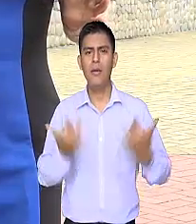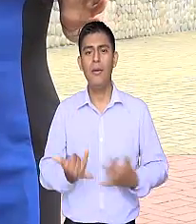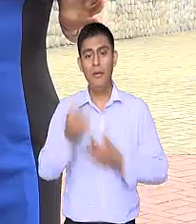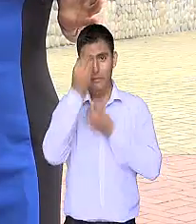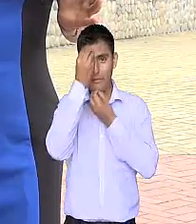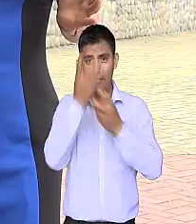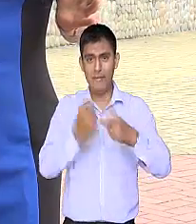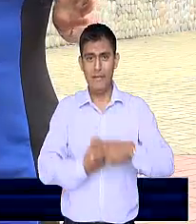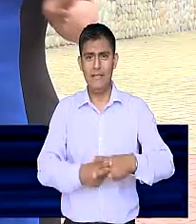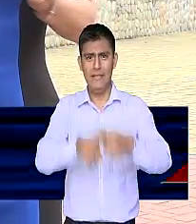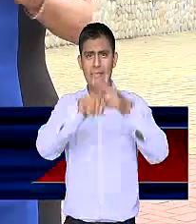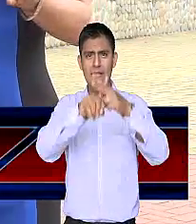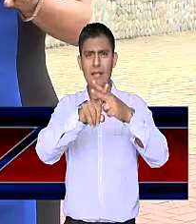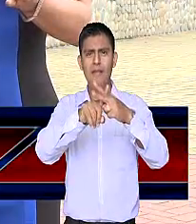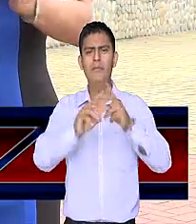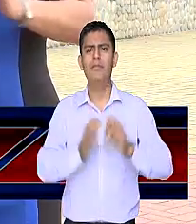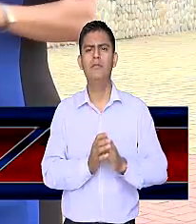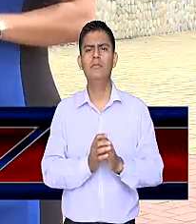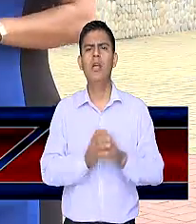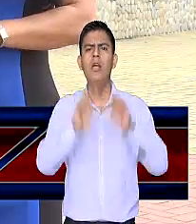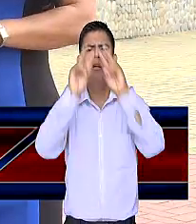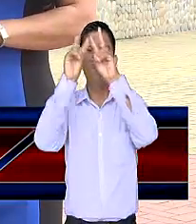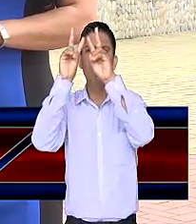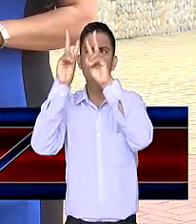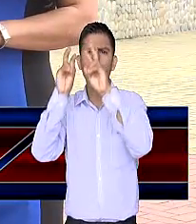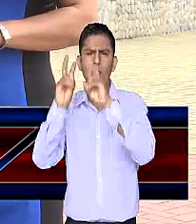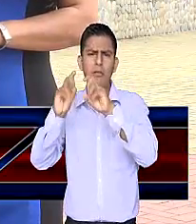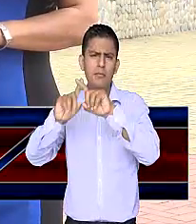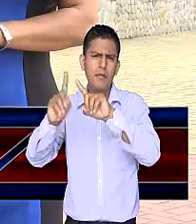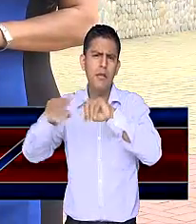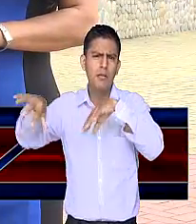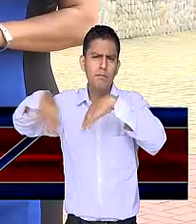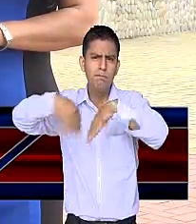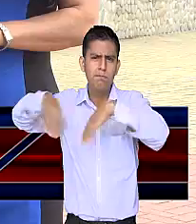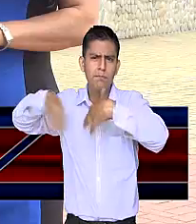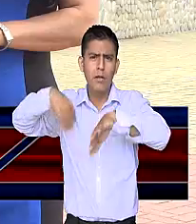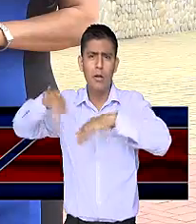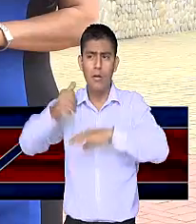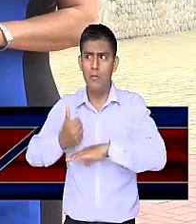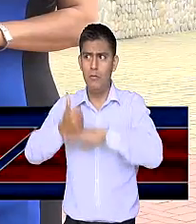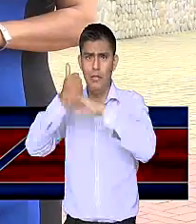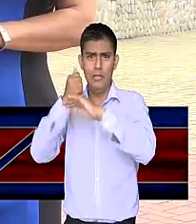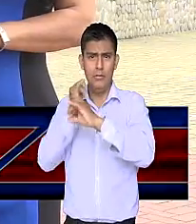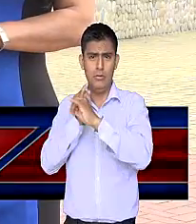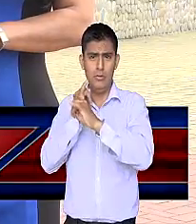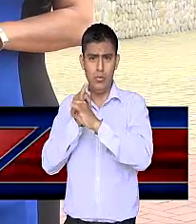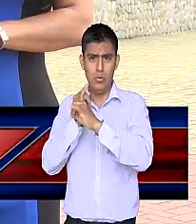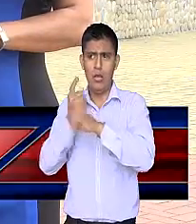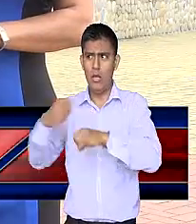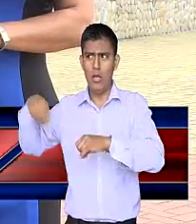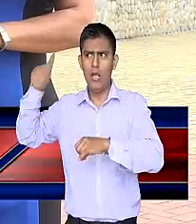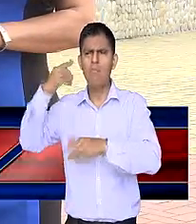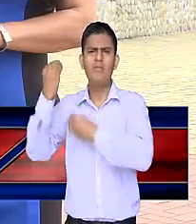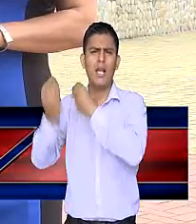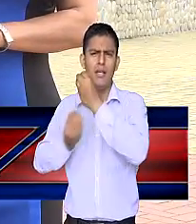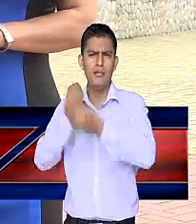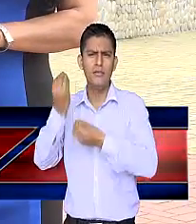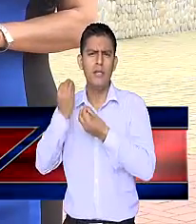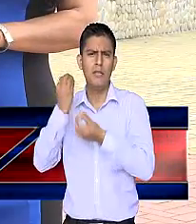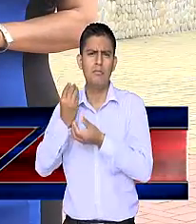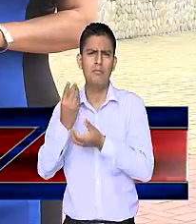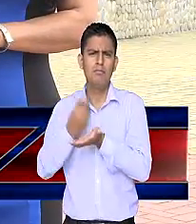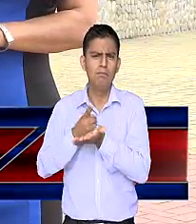Iniciamos aquí nuestro informativo dándoles a conocer cuáles son las diferentes actividades que han mantenido durante esta semana